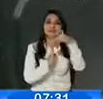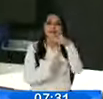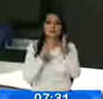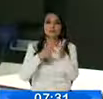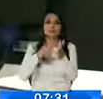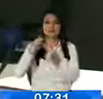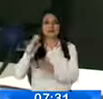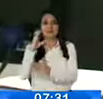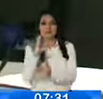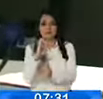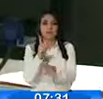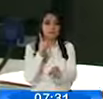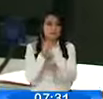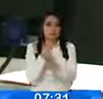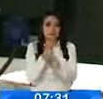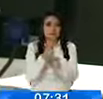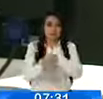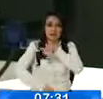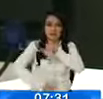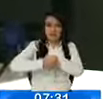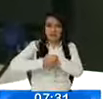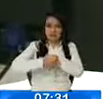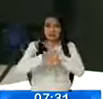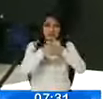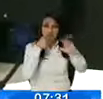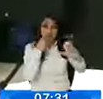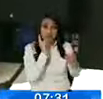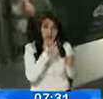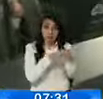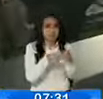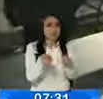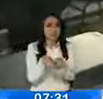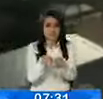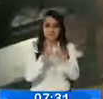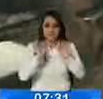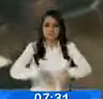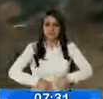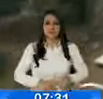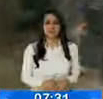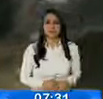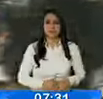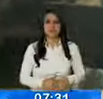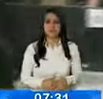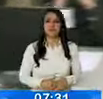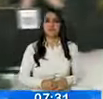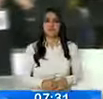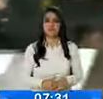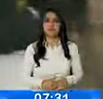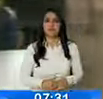www.serbachiller.es con la misma clave de acceso otorgada para la inscripción. Informó Alison Corral.